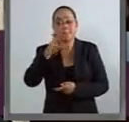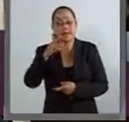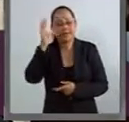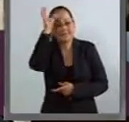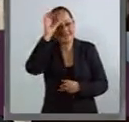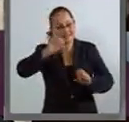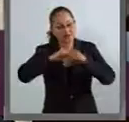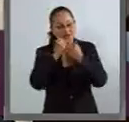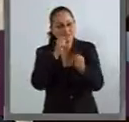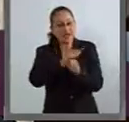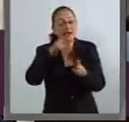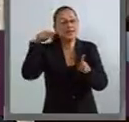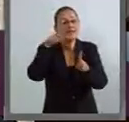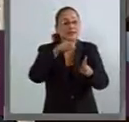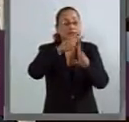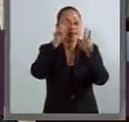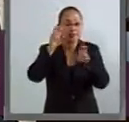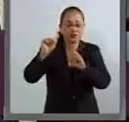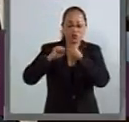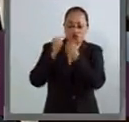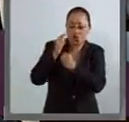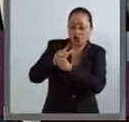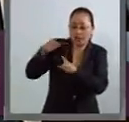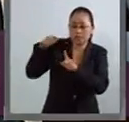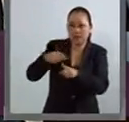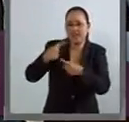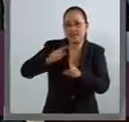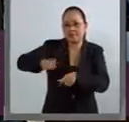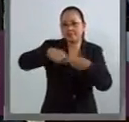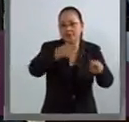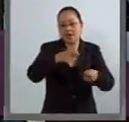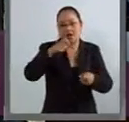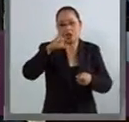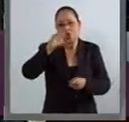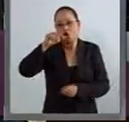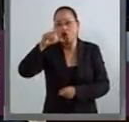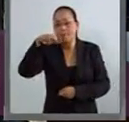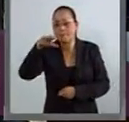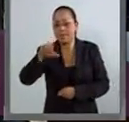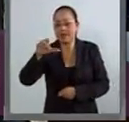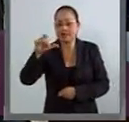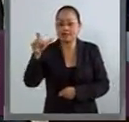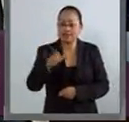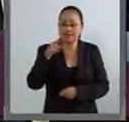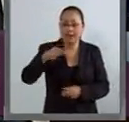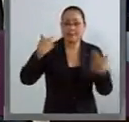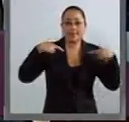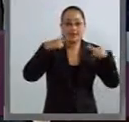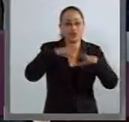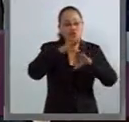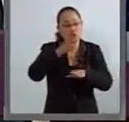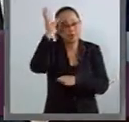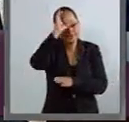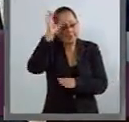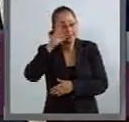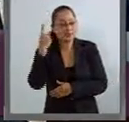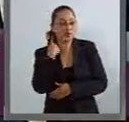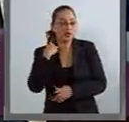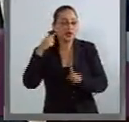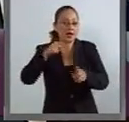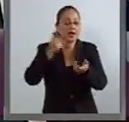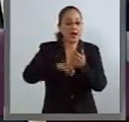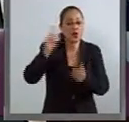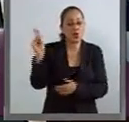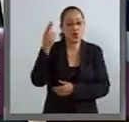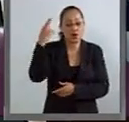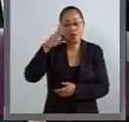con especialidad en sociología por el Colegio de México desde 2002. Es profesor de ciencias políticas en la UNAM